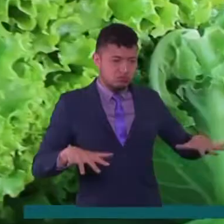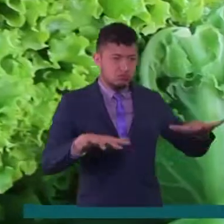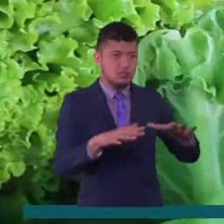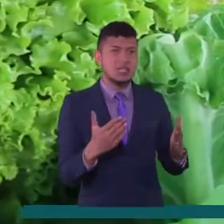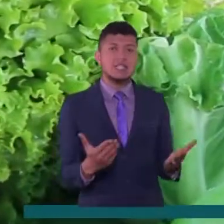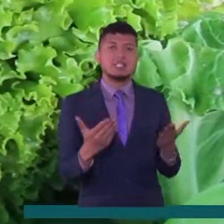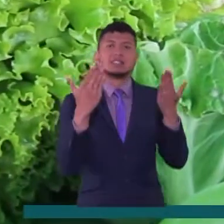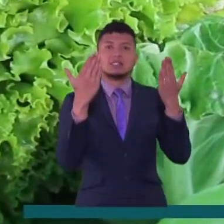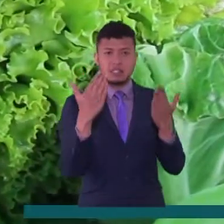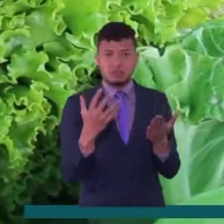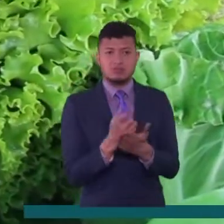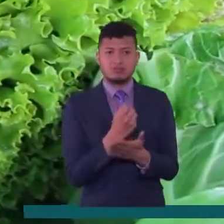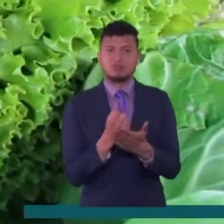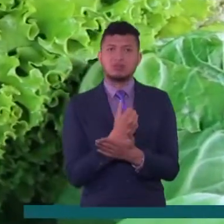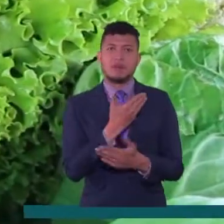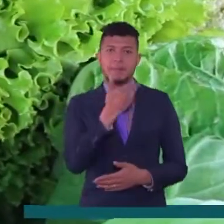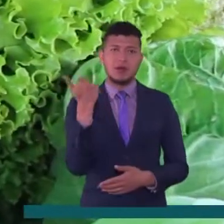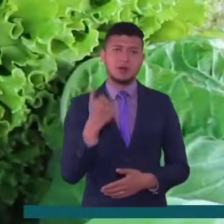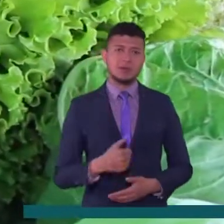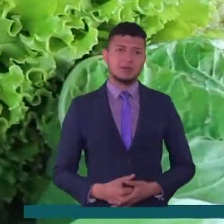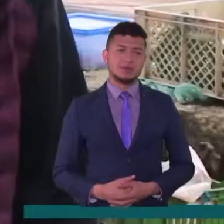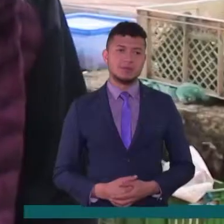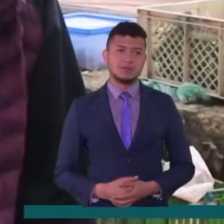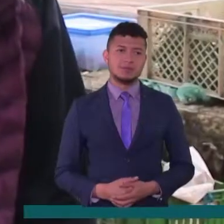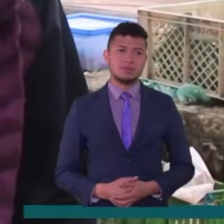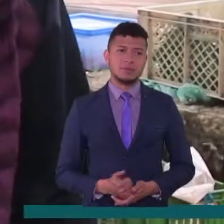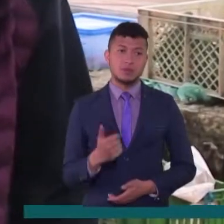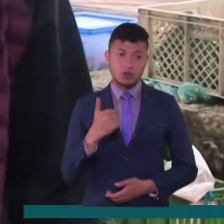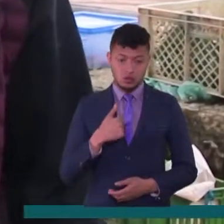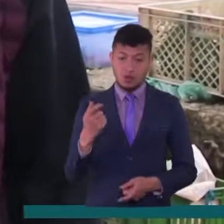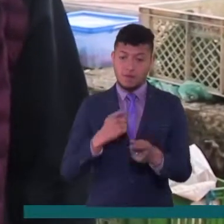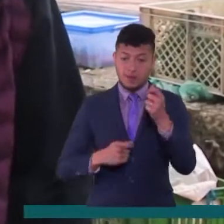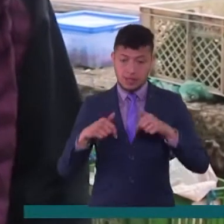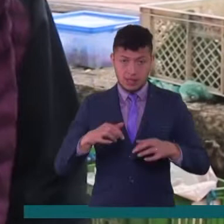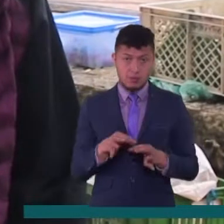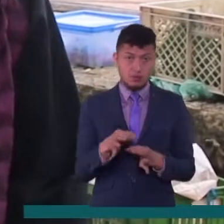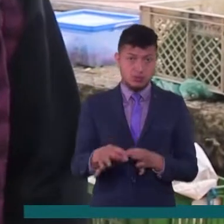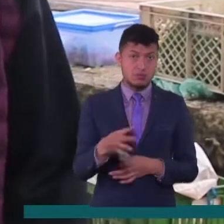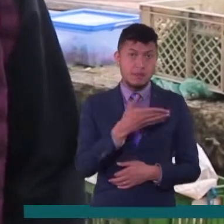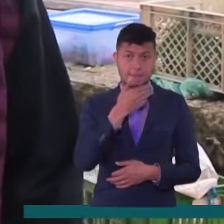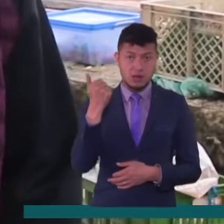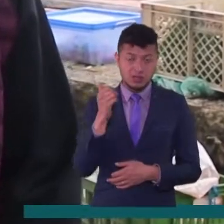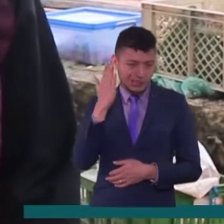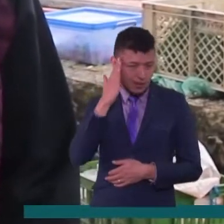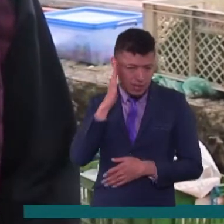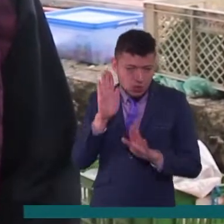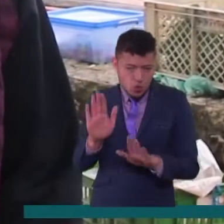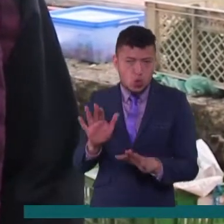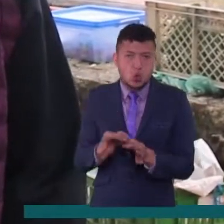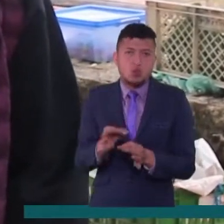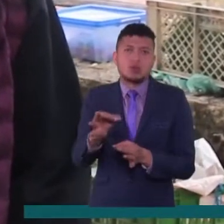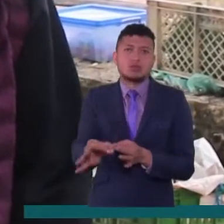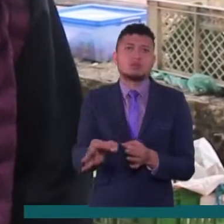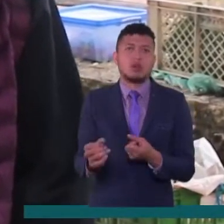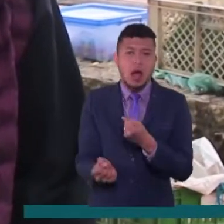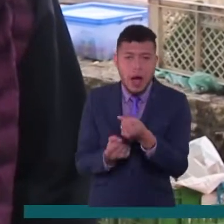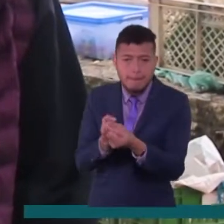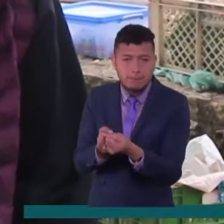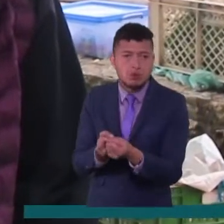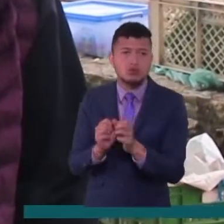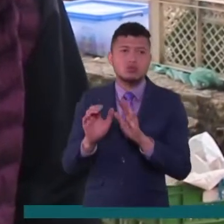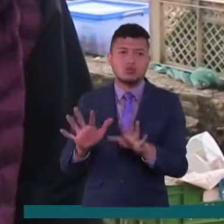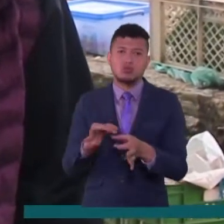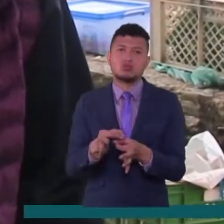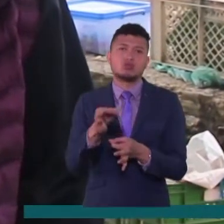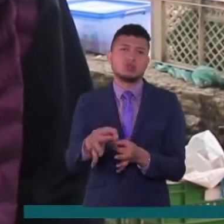a su juicio si le resulta más favorable. Yo prefiero venderlo más acá en el municipio, pues sabemos que es para el municipio, para apoyo